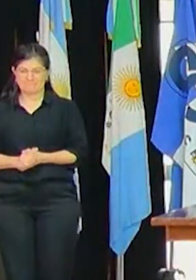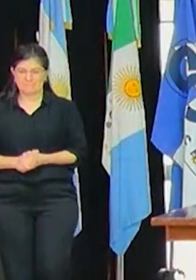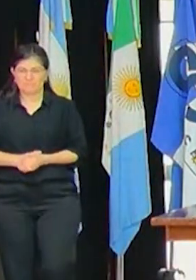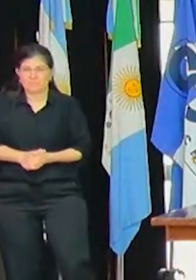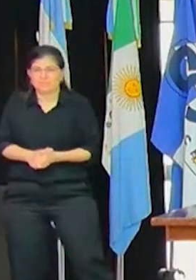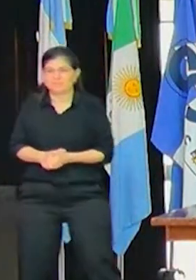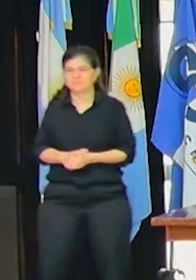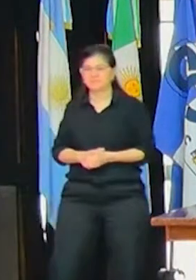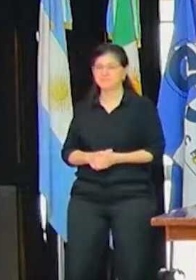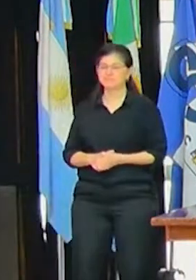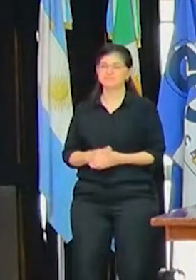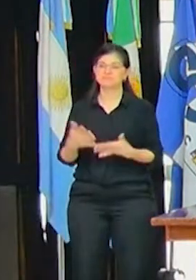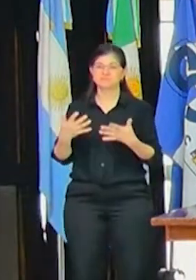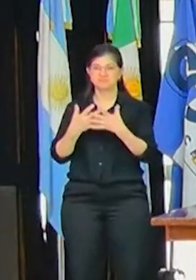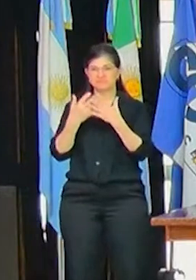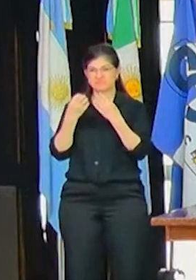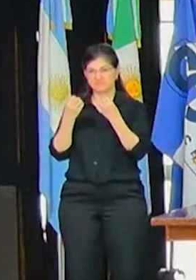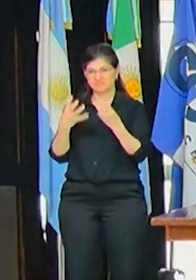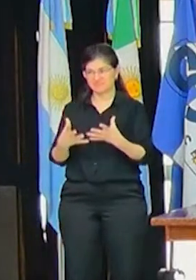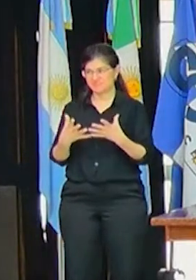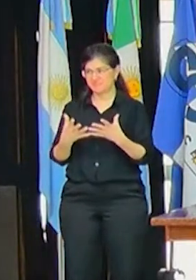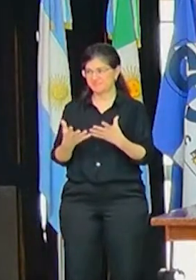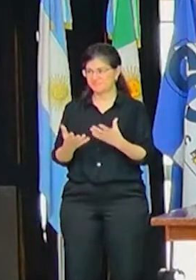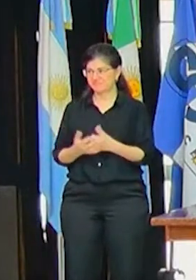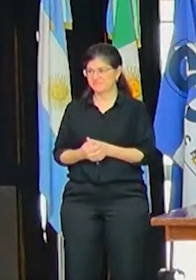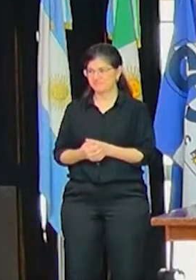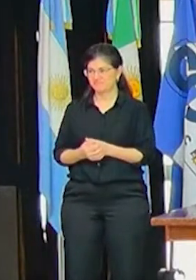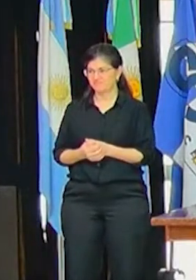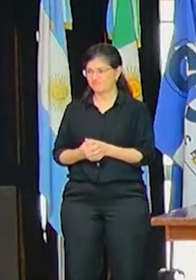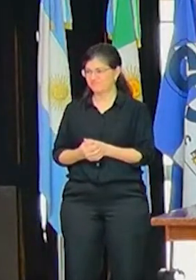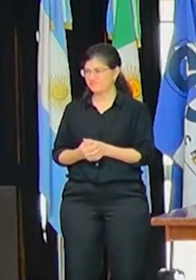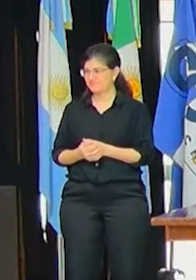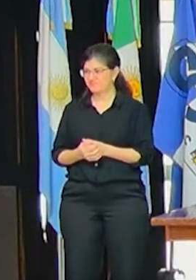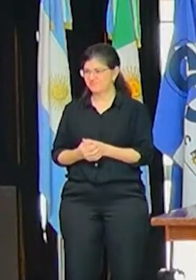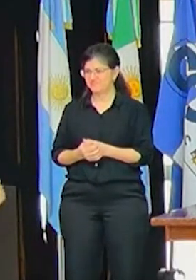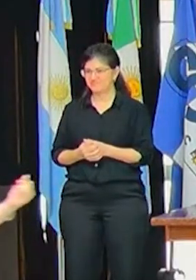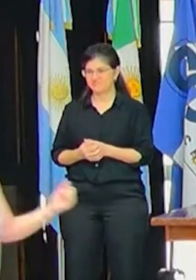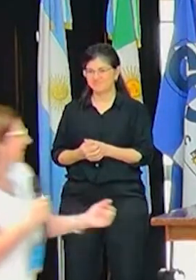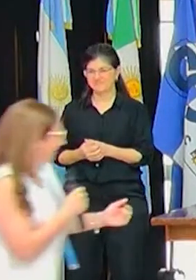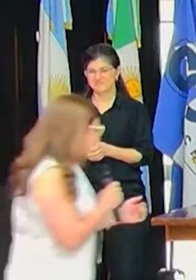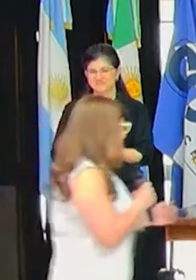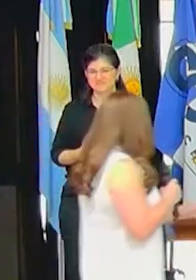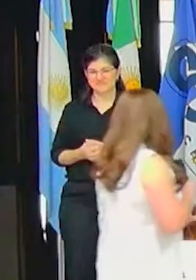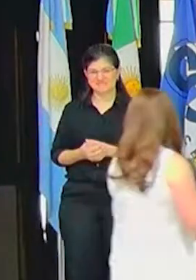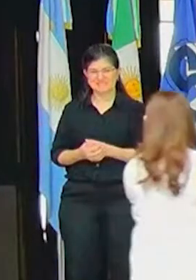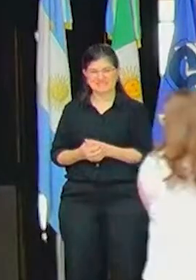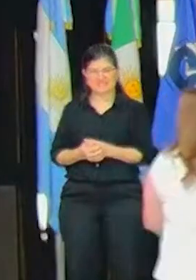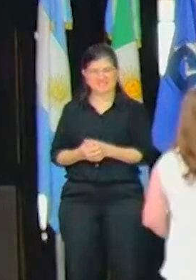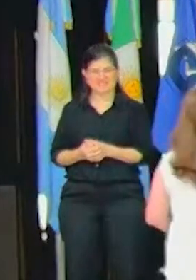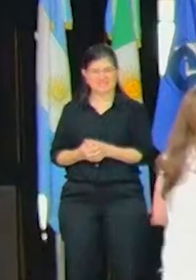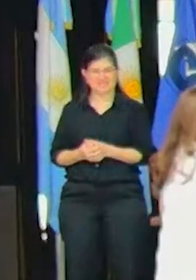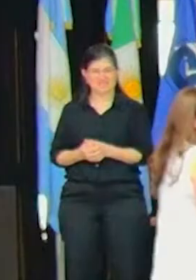Buen día, ¿cómo les va? A mí me pone nerviosa la exposición, así que tengo que... Bueno,